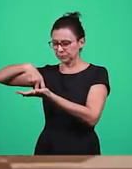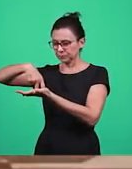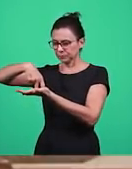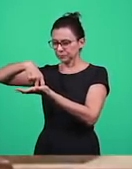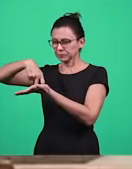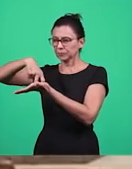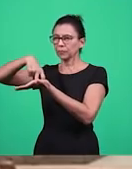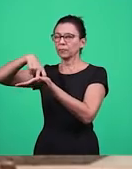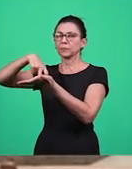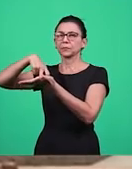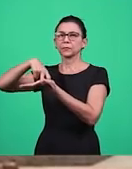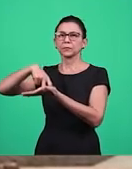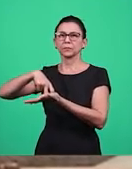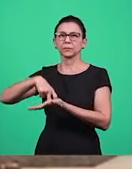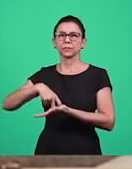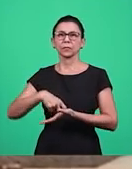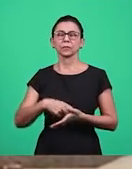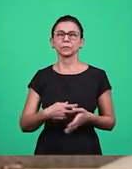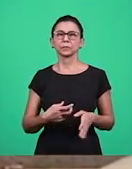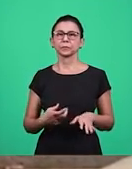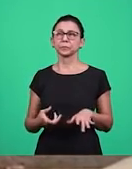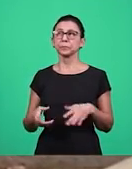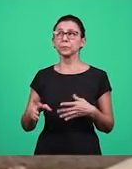diante de ti,